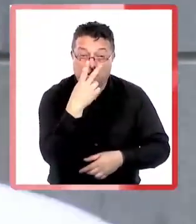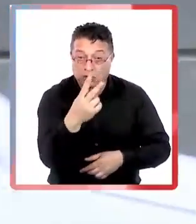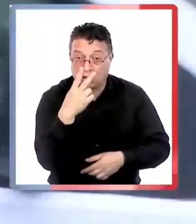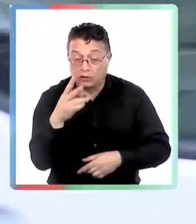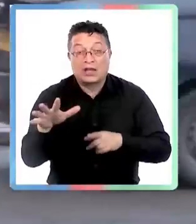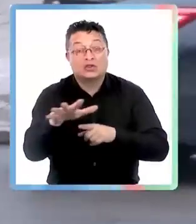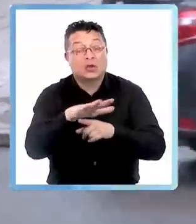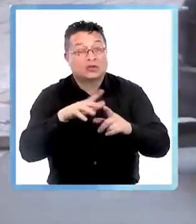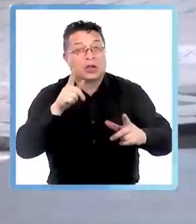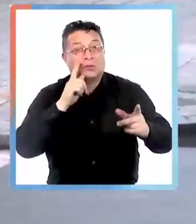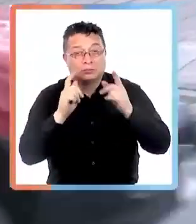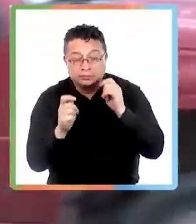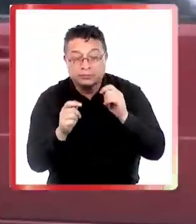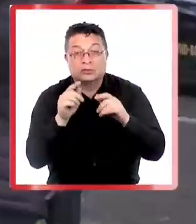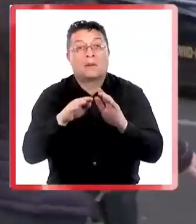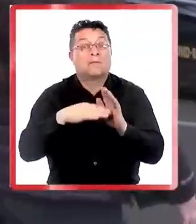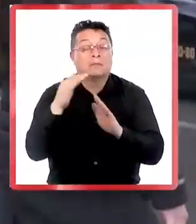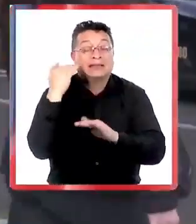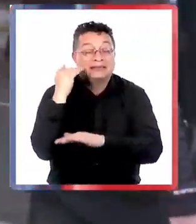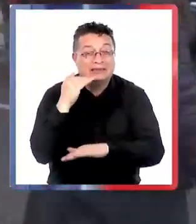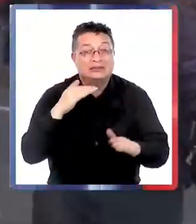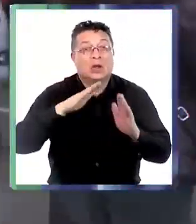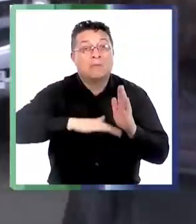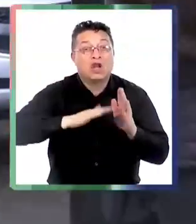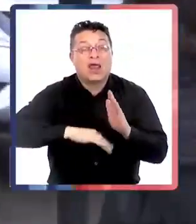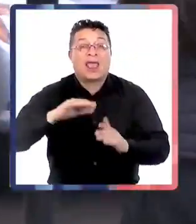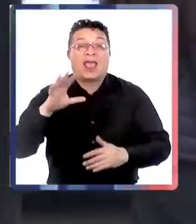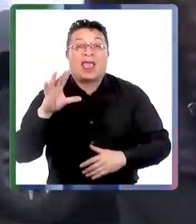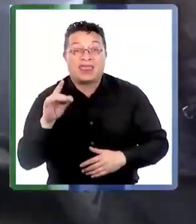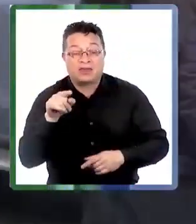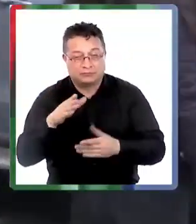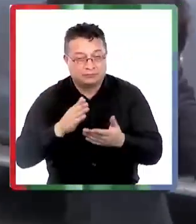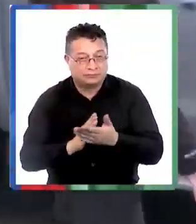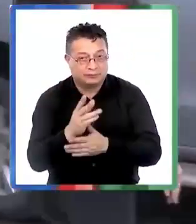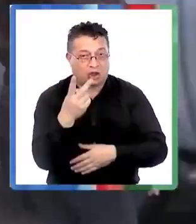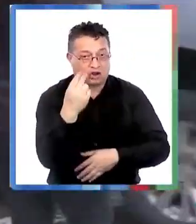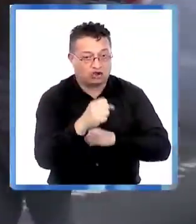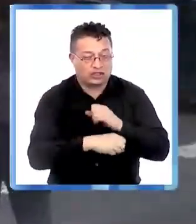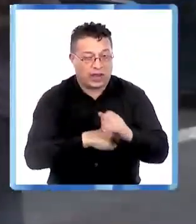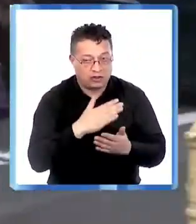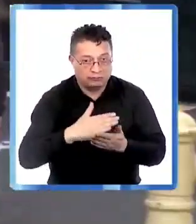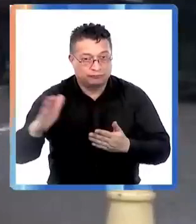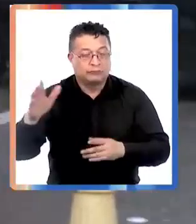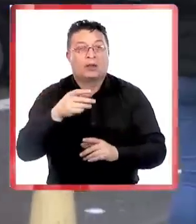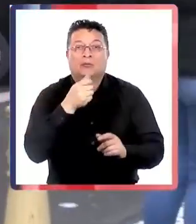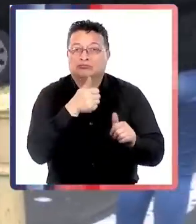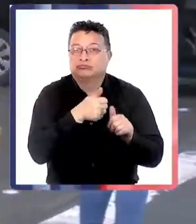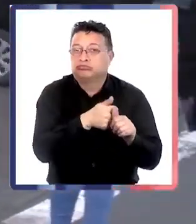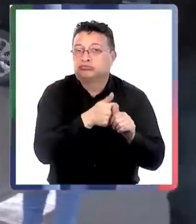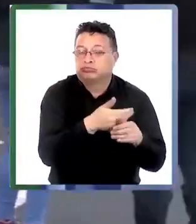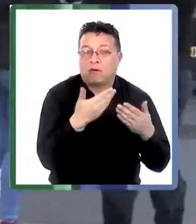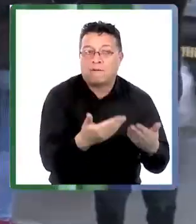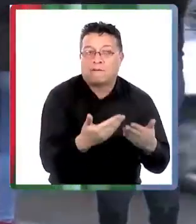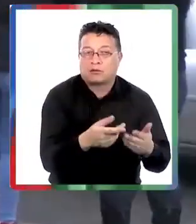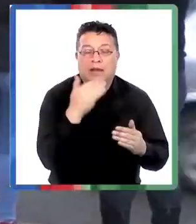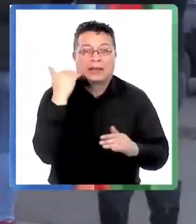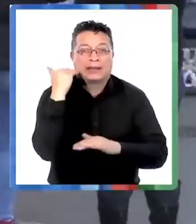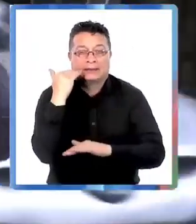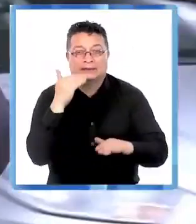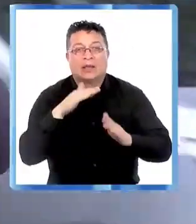ustedes observan una situación de riesgo, sobre todo a niñas menores de edad, porque esto a partir de los 12 años comienzan estas situaciones